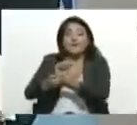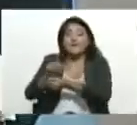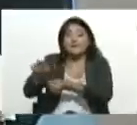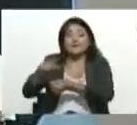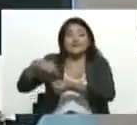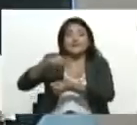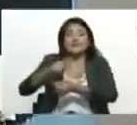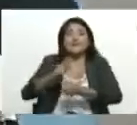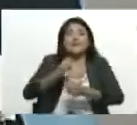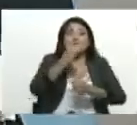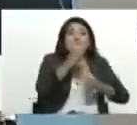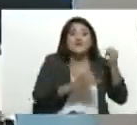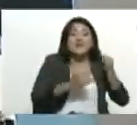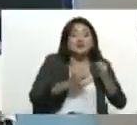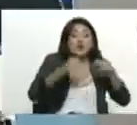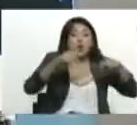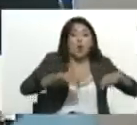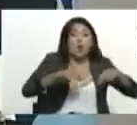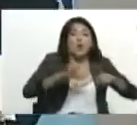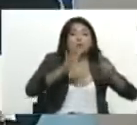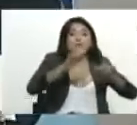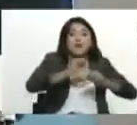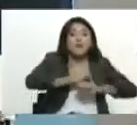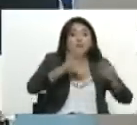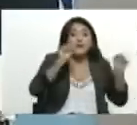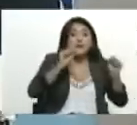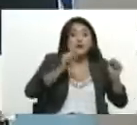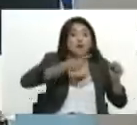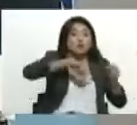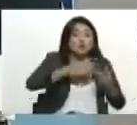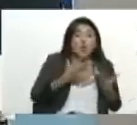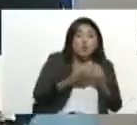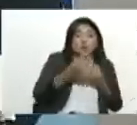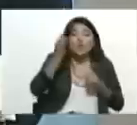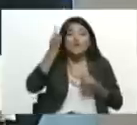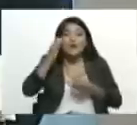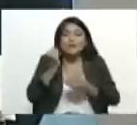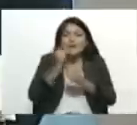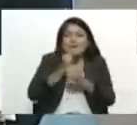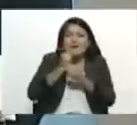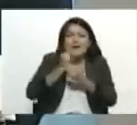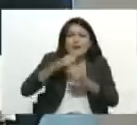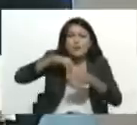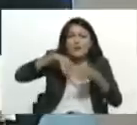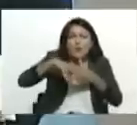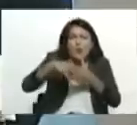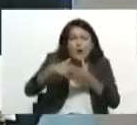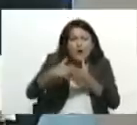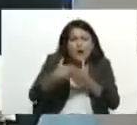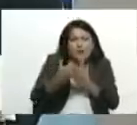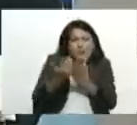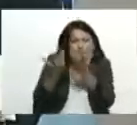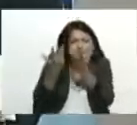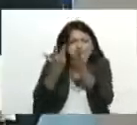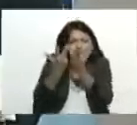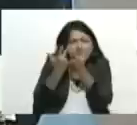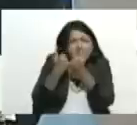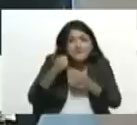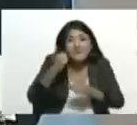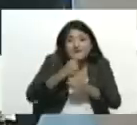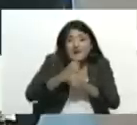a las seis de la mañana y hasta ese momento estuvimos con los fiscales coordinando me estaban reportando lo que estaba ocurriendo y ya pudieron ustedes